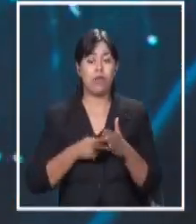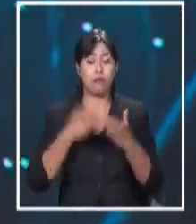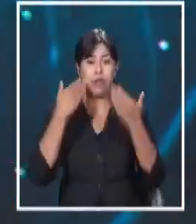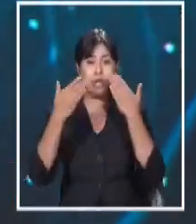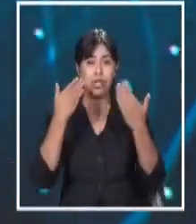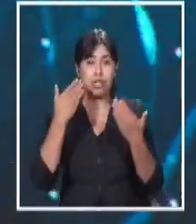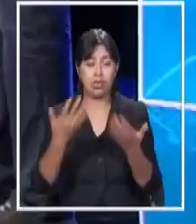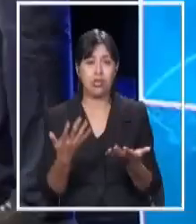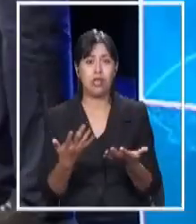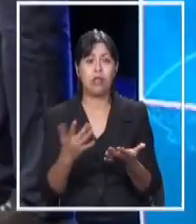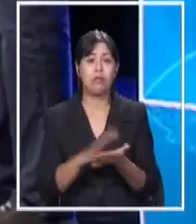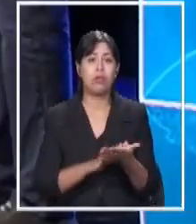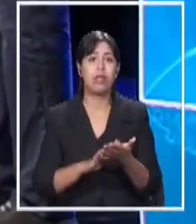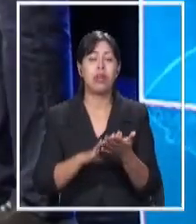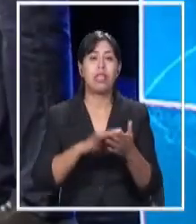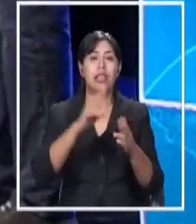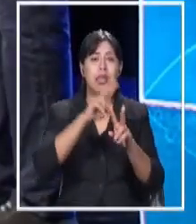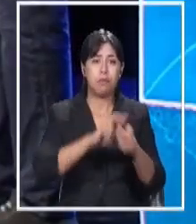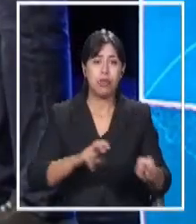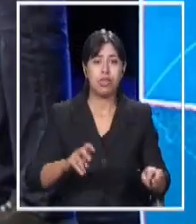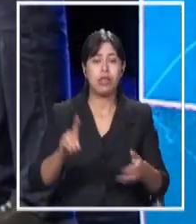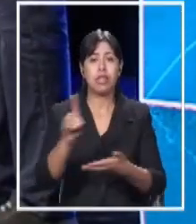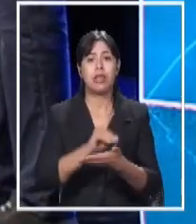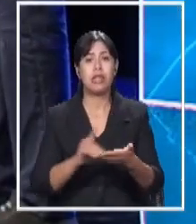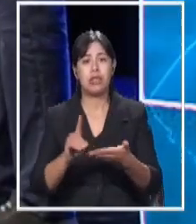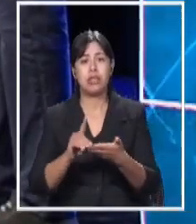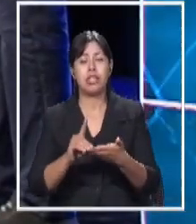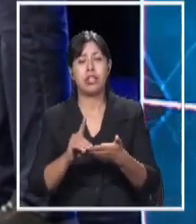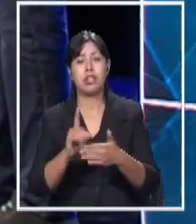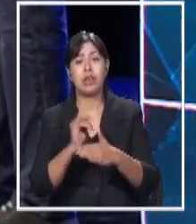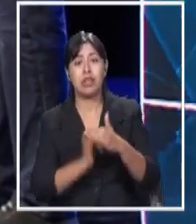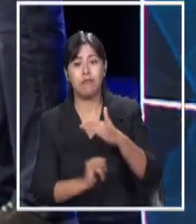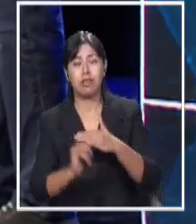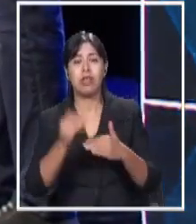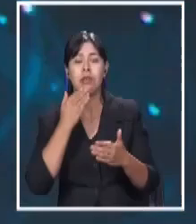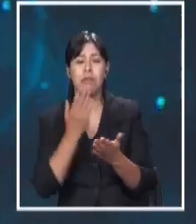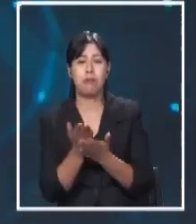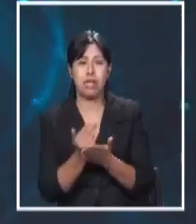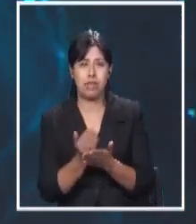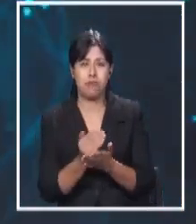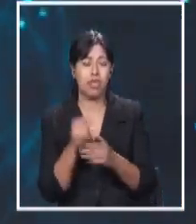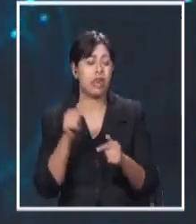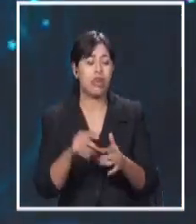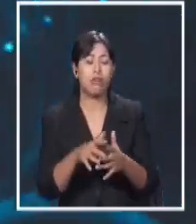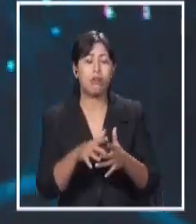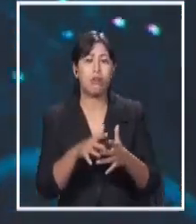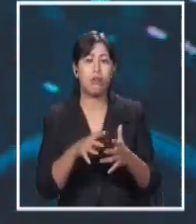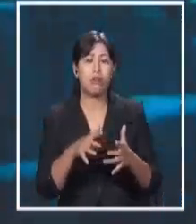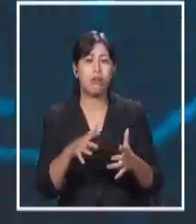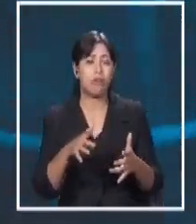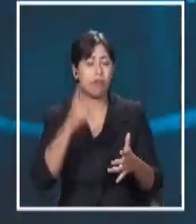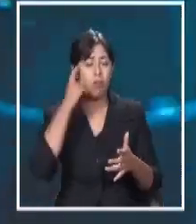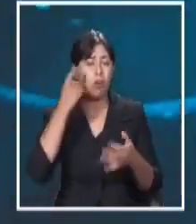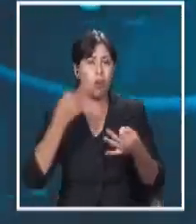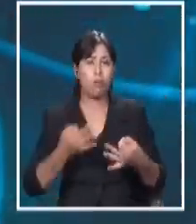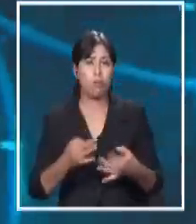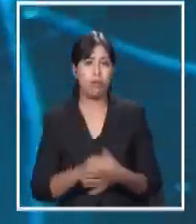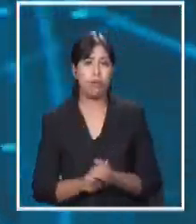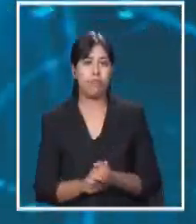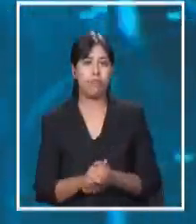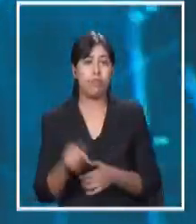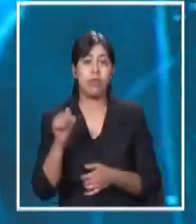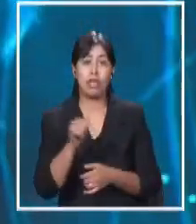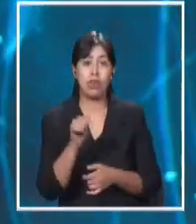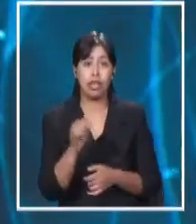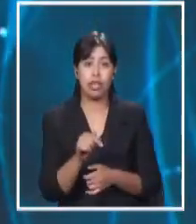en investigación, diseño de intervenciones y planificación. Esto es absolutamente de sentido común. Esto no